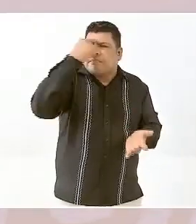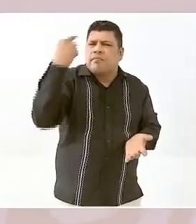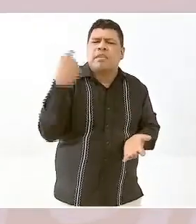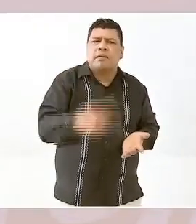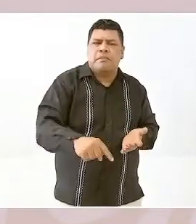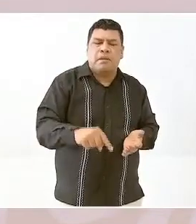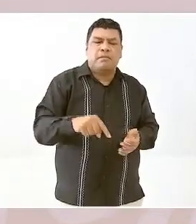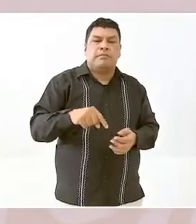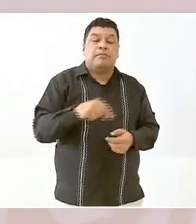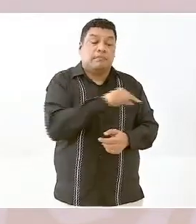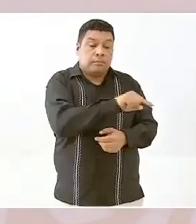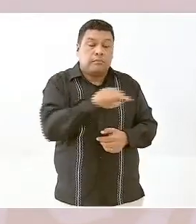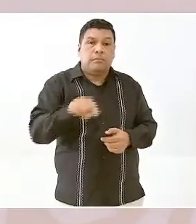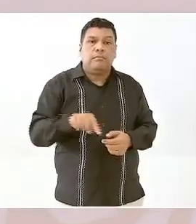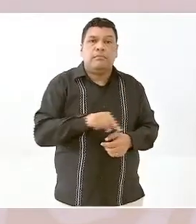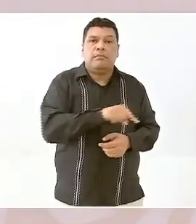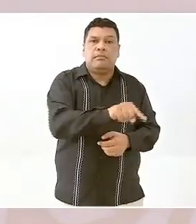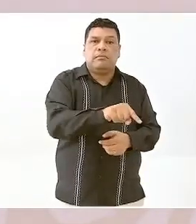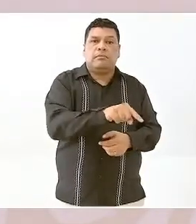que se les